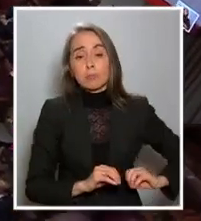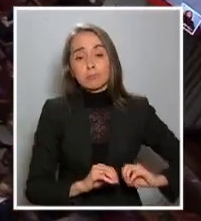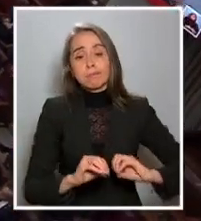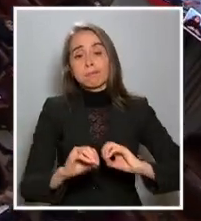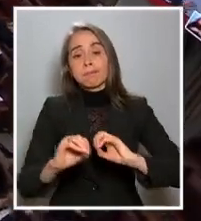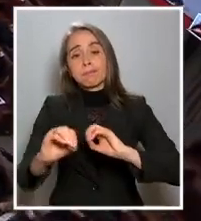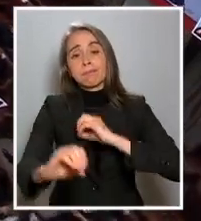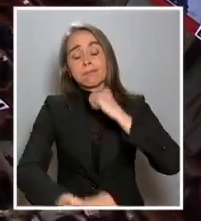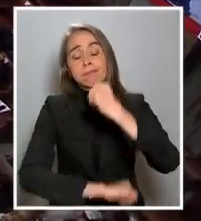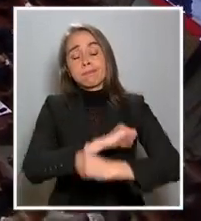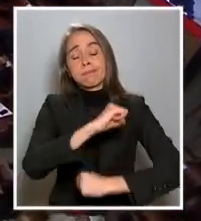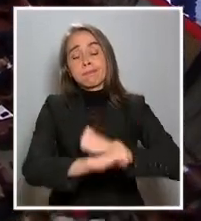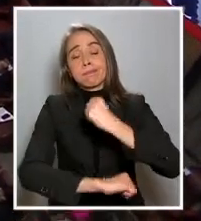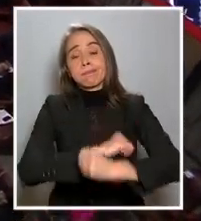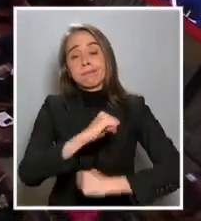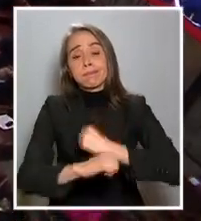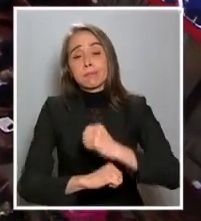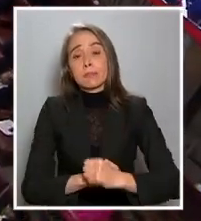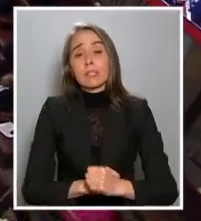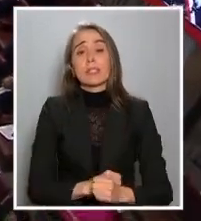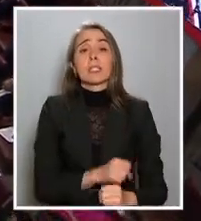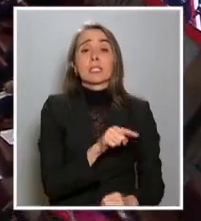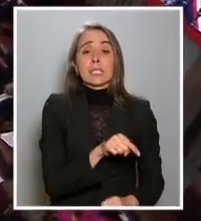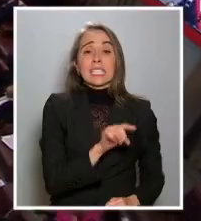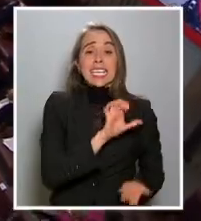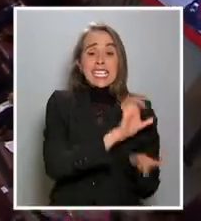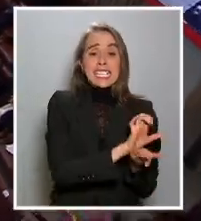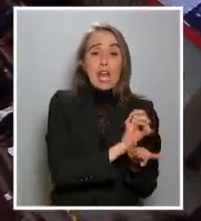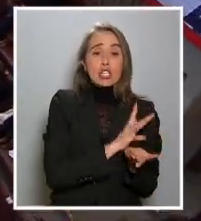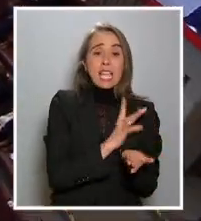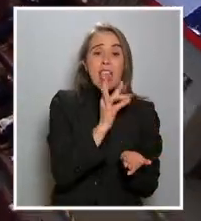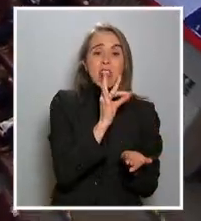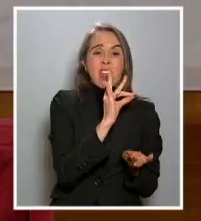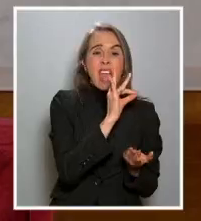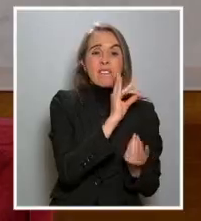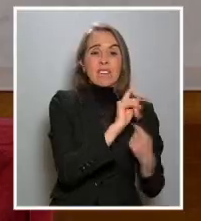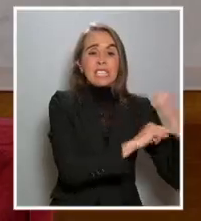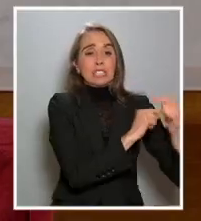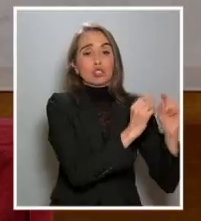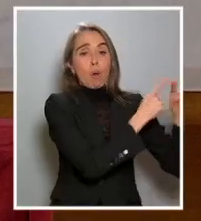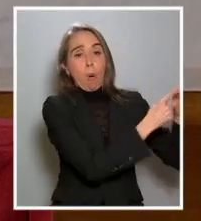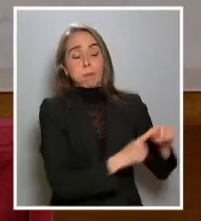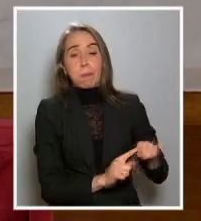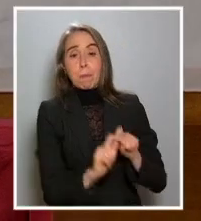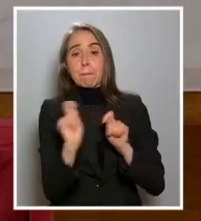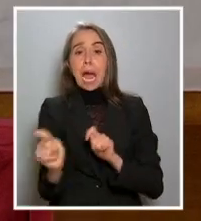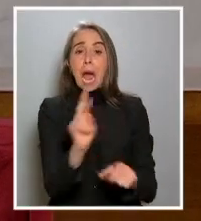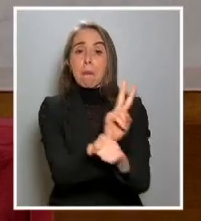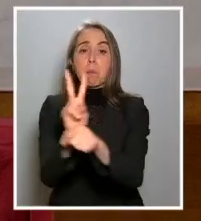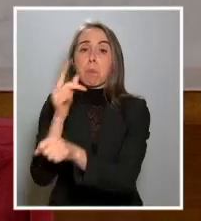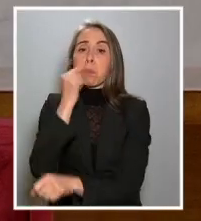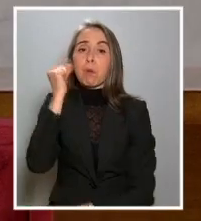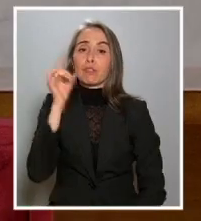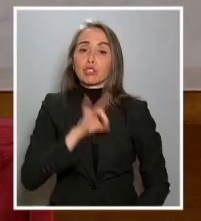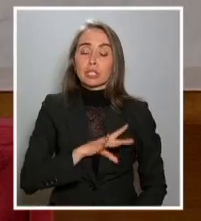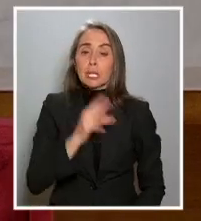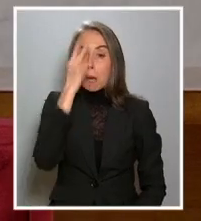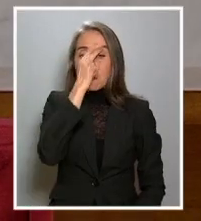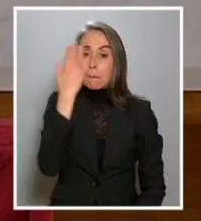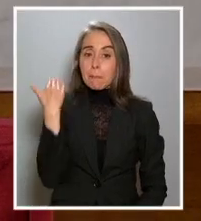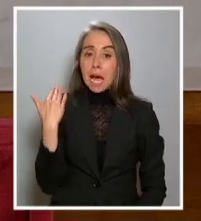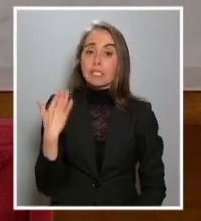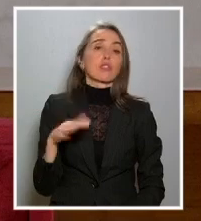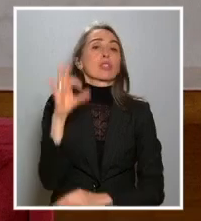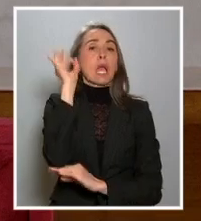por demasiados años: la deuda histórica con los profesores y profesoras de Chile. En marzo me reuní con el